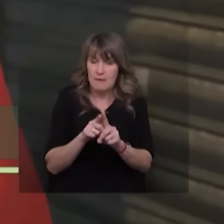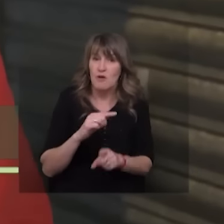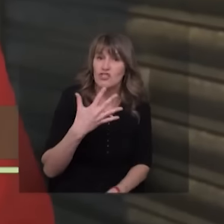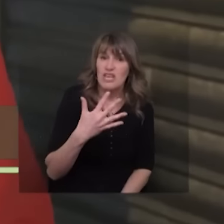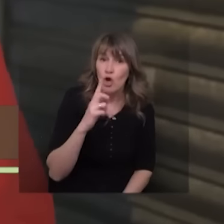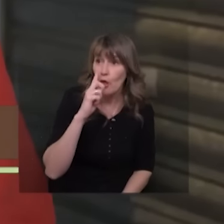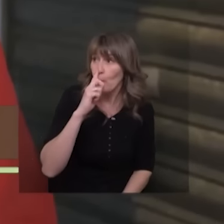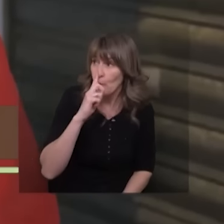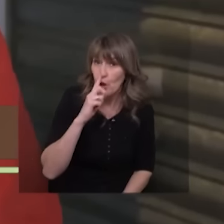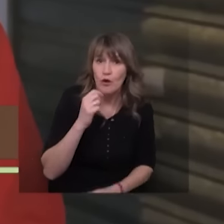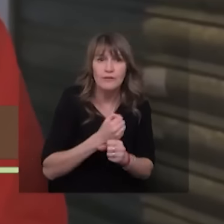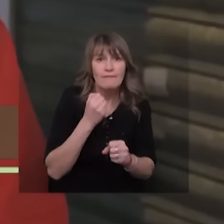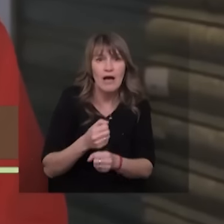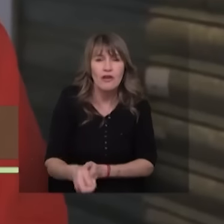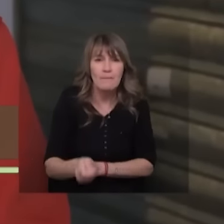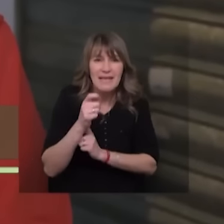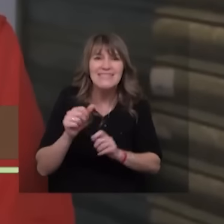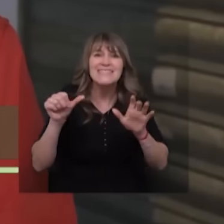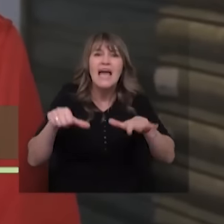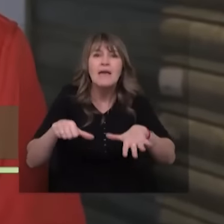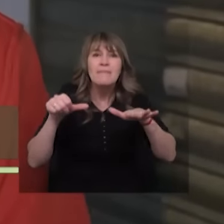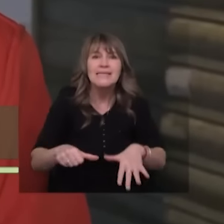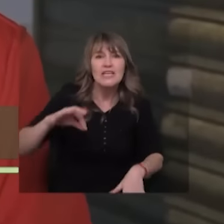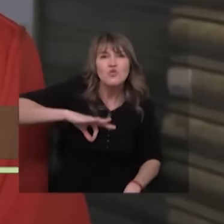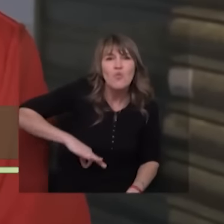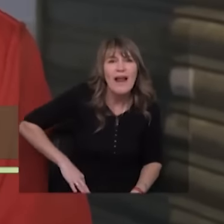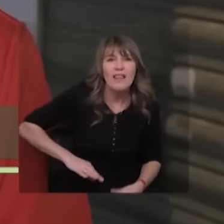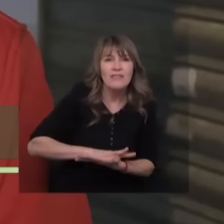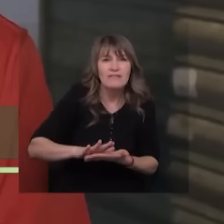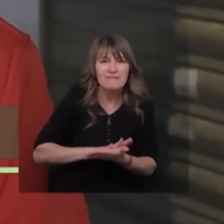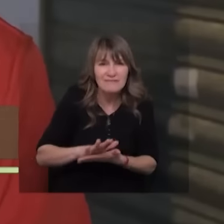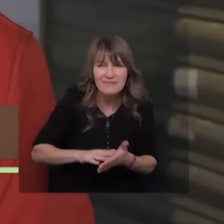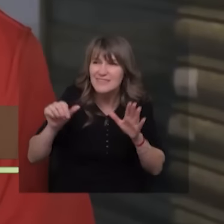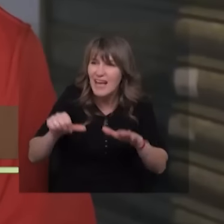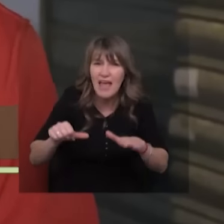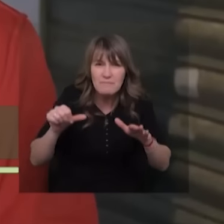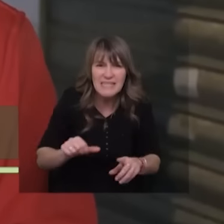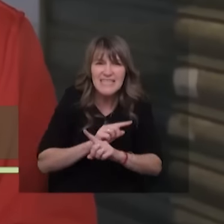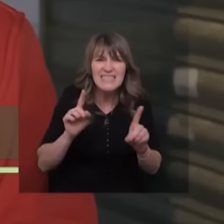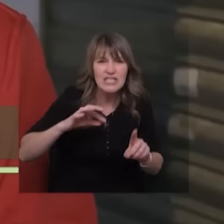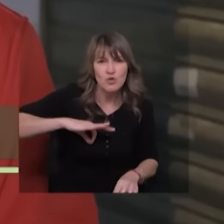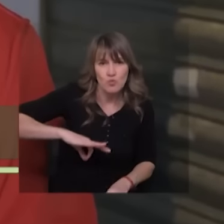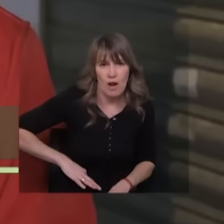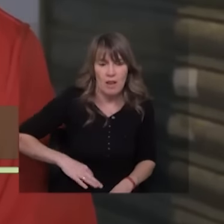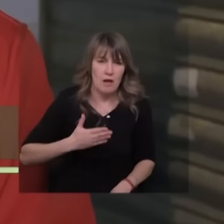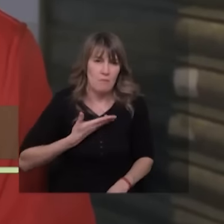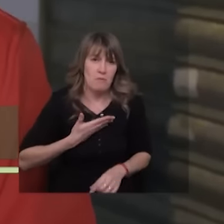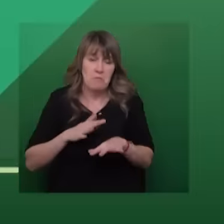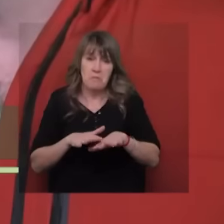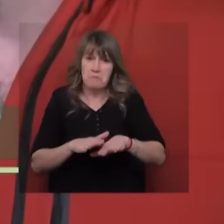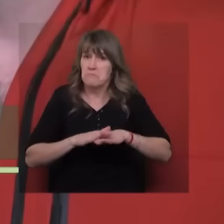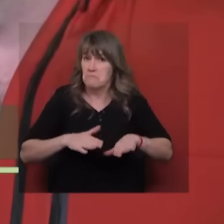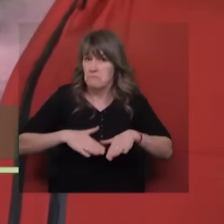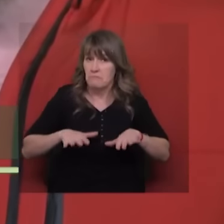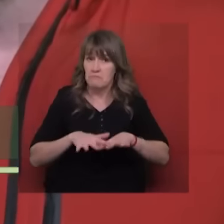se estaban manifestando porque llevan 6 meses sin cobrar salario 6 meses de lockout patronal Sí reprimir una manifestación de